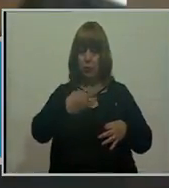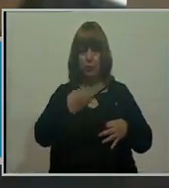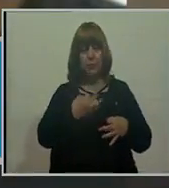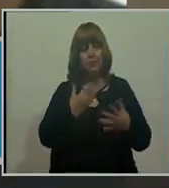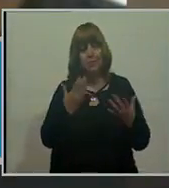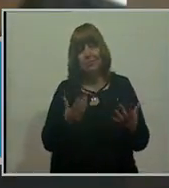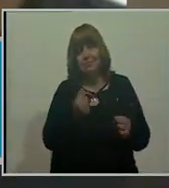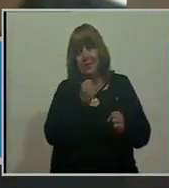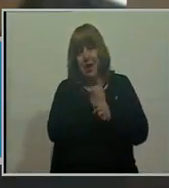Cusi y Ríos.